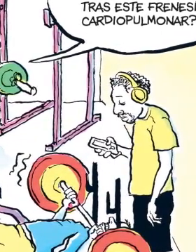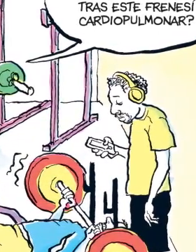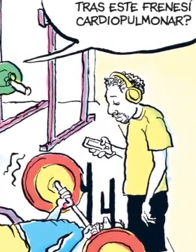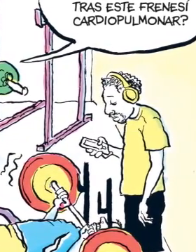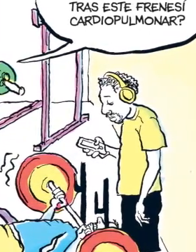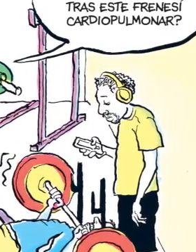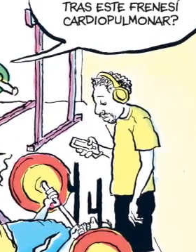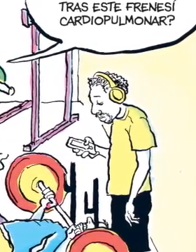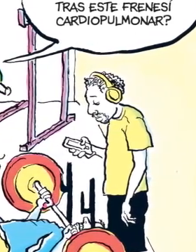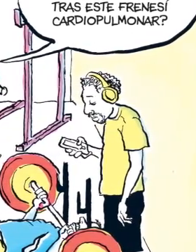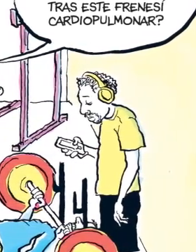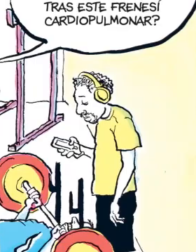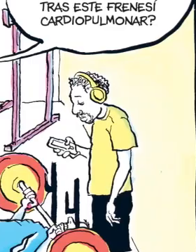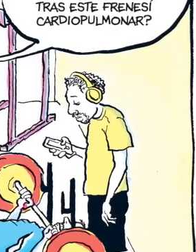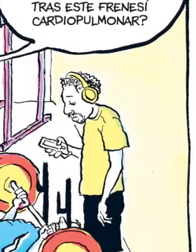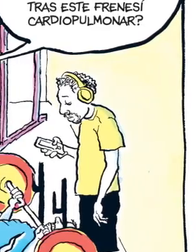mejor.